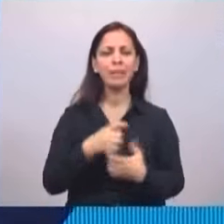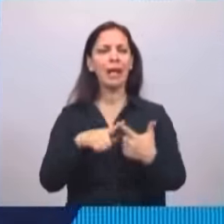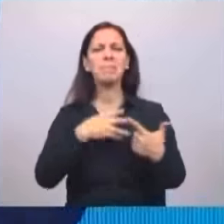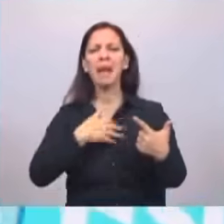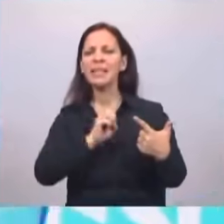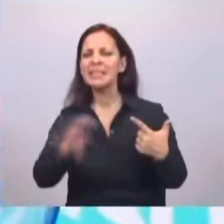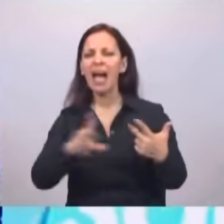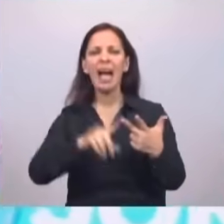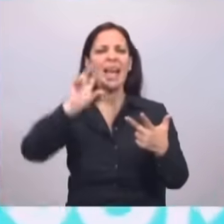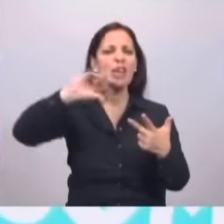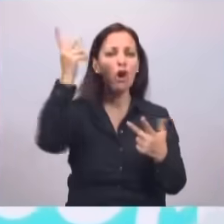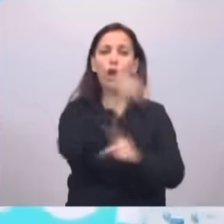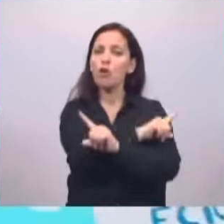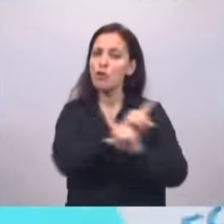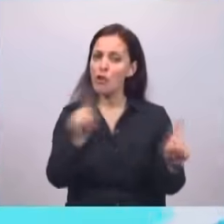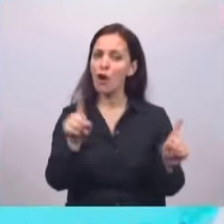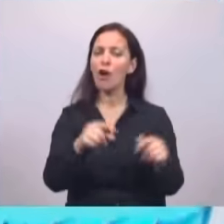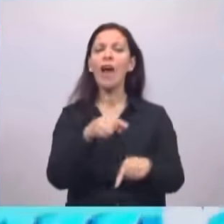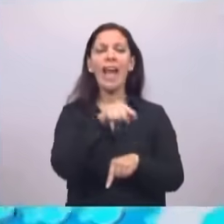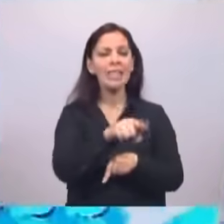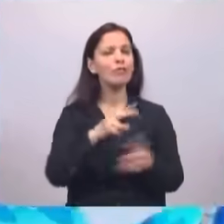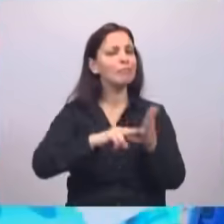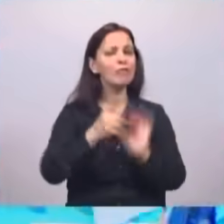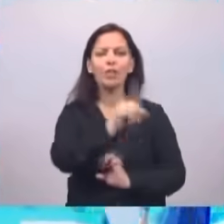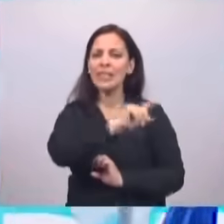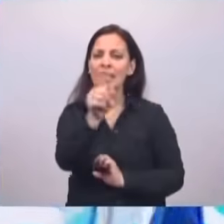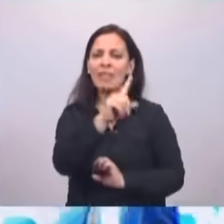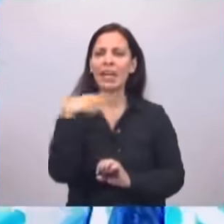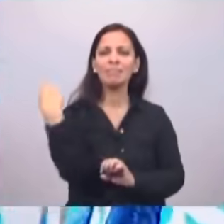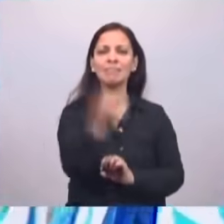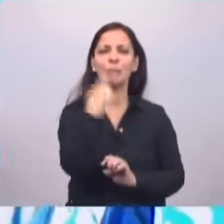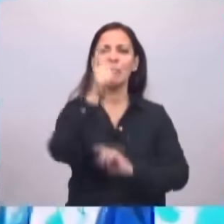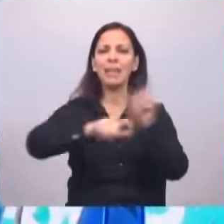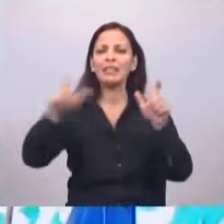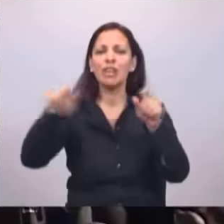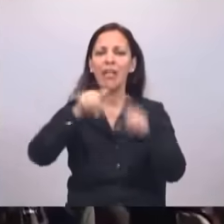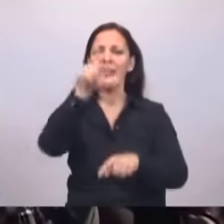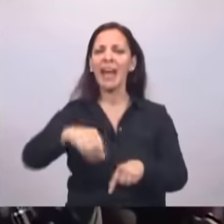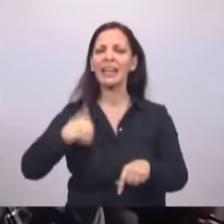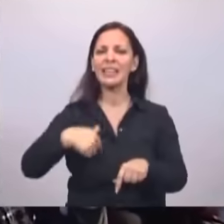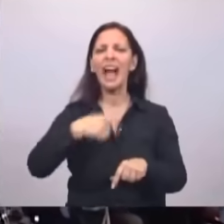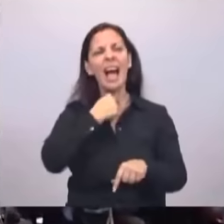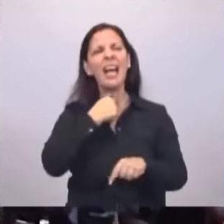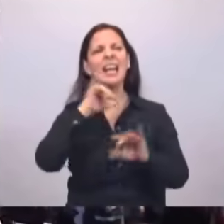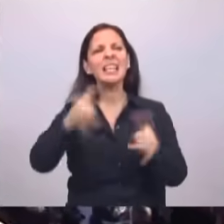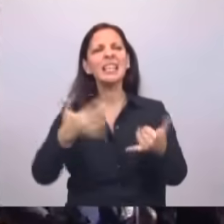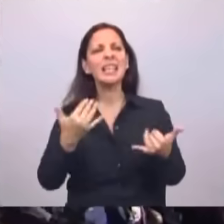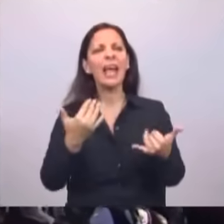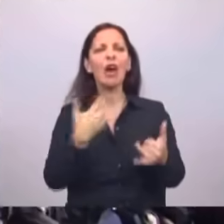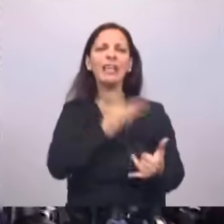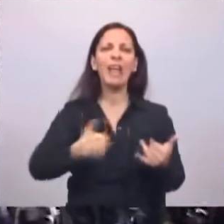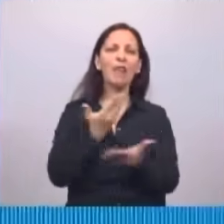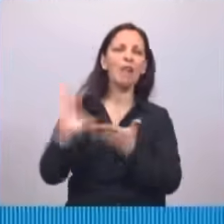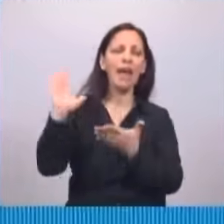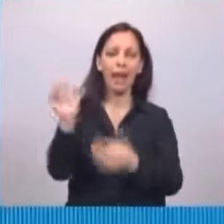malestar, ni enojo significa que la mayoría de nuestro pueblo quiera vivir sin un Estado